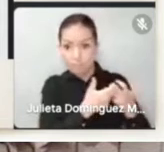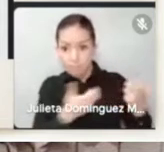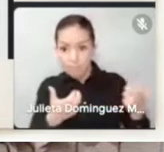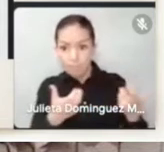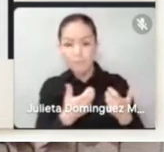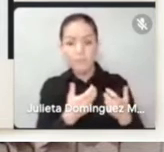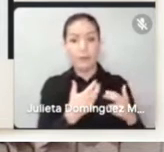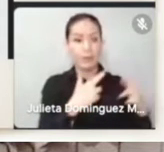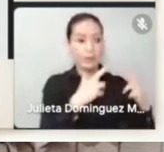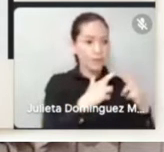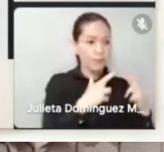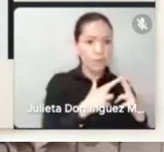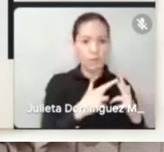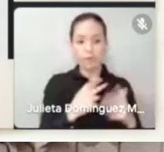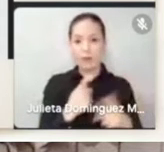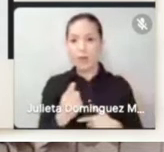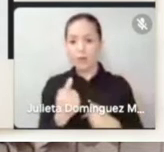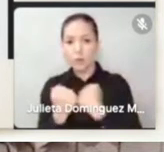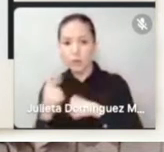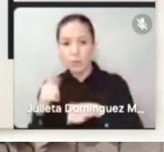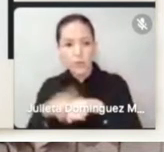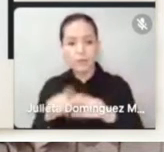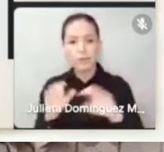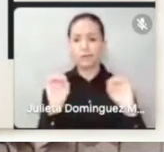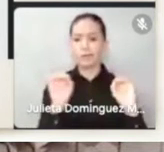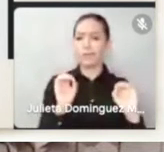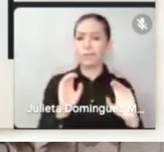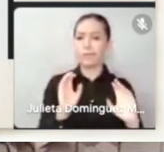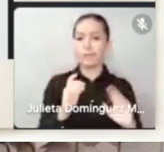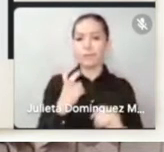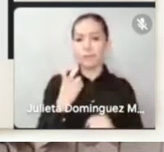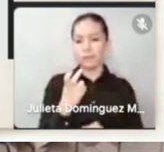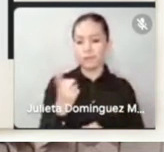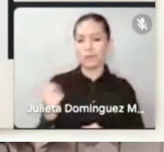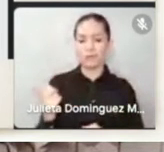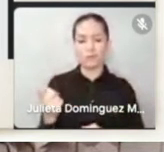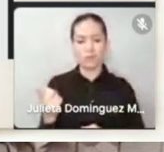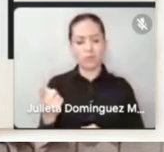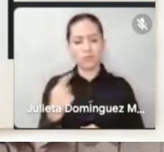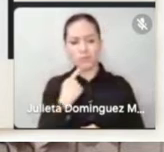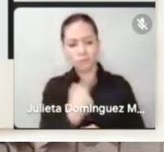actividades religiosas, por lo que resulta inconcuso que las manifestaciones en estudio